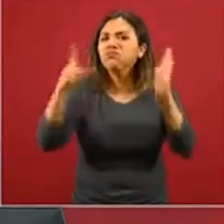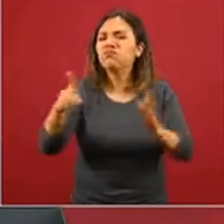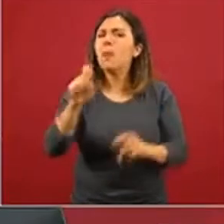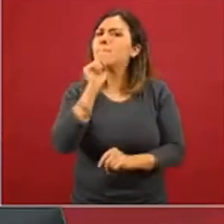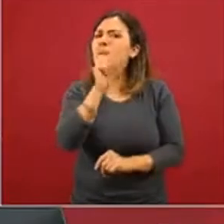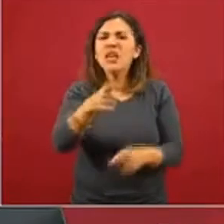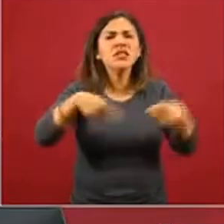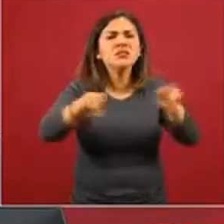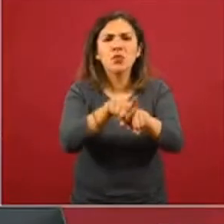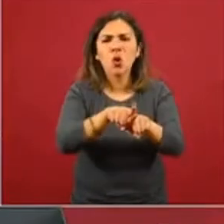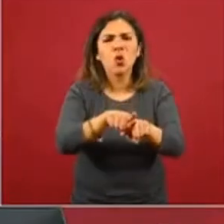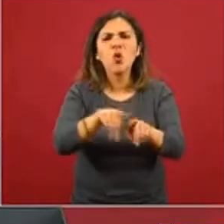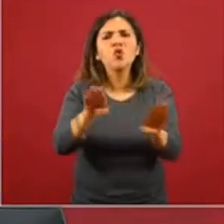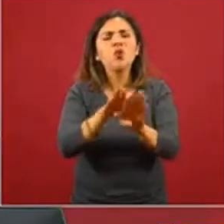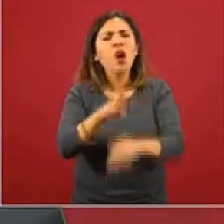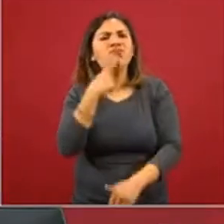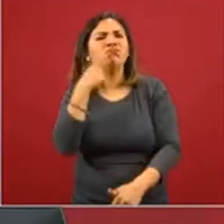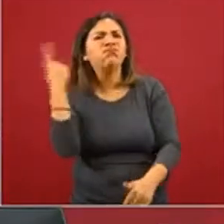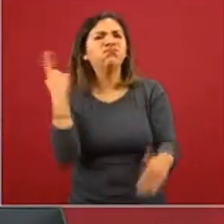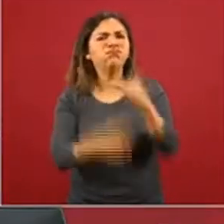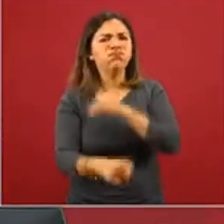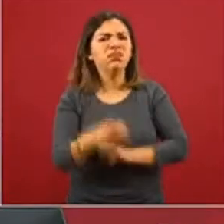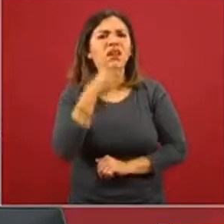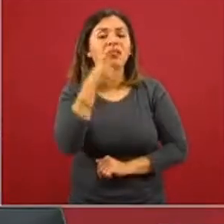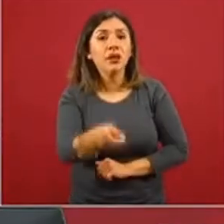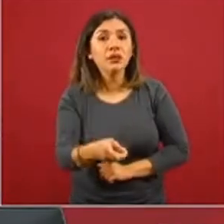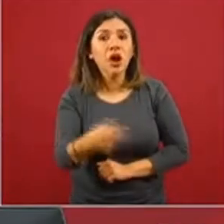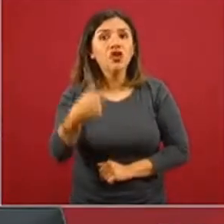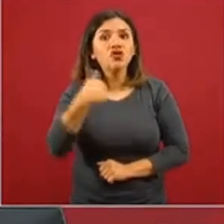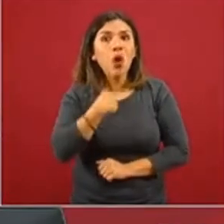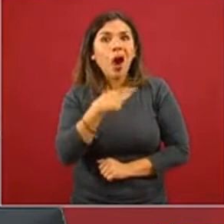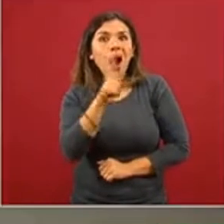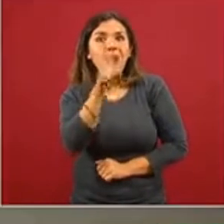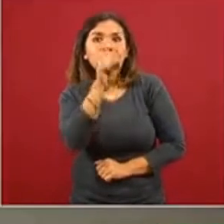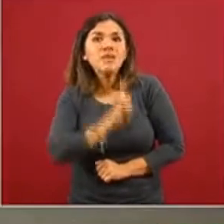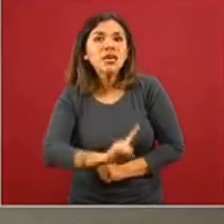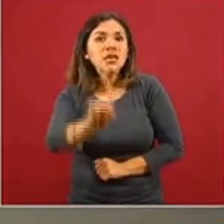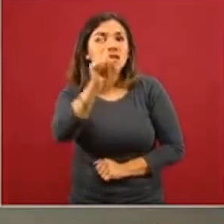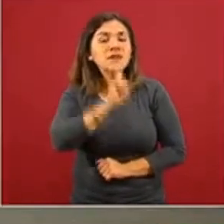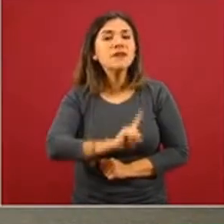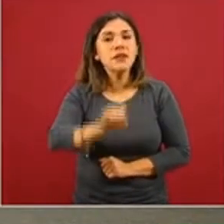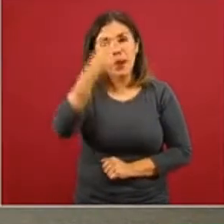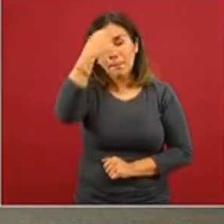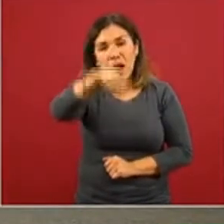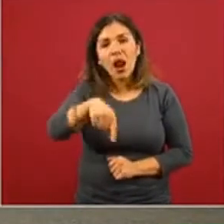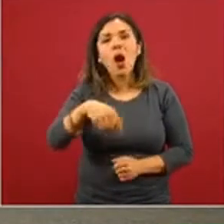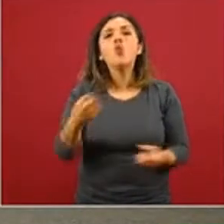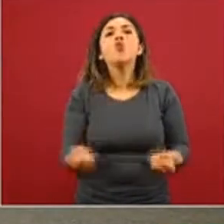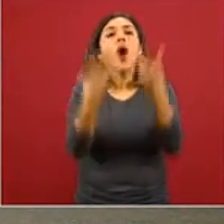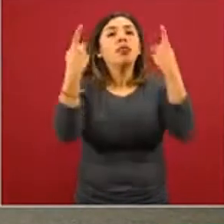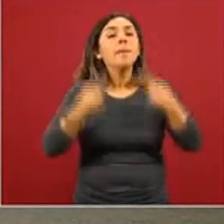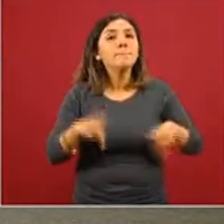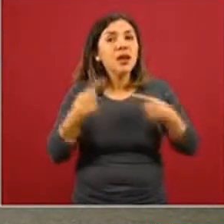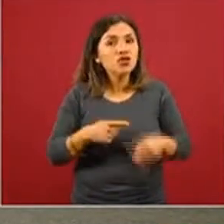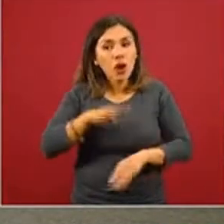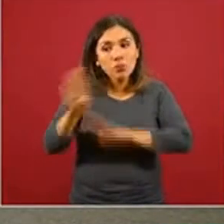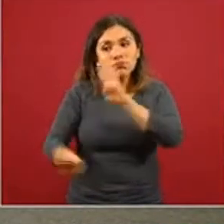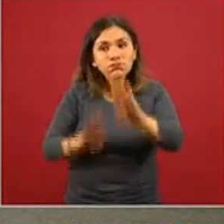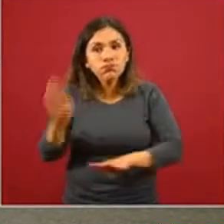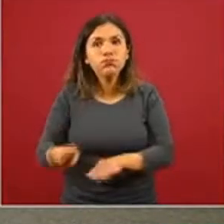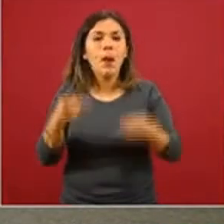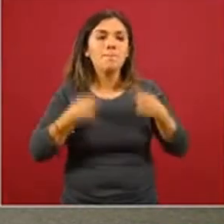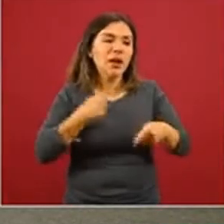la misma, yo diría, acusación de que ocultamos las cifras de casos,